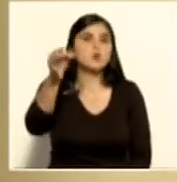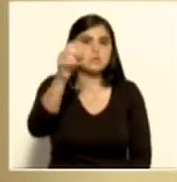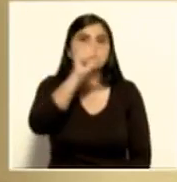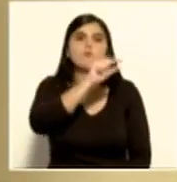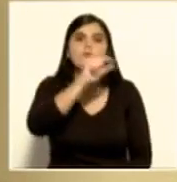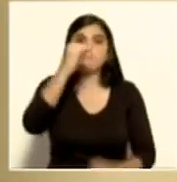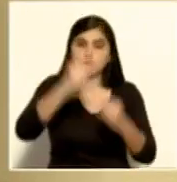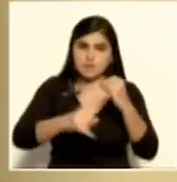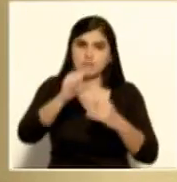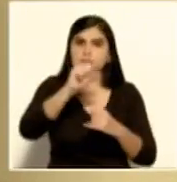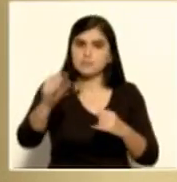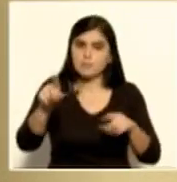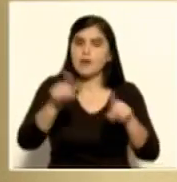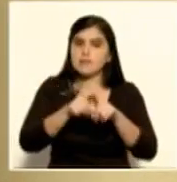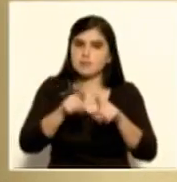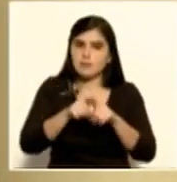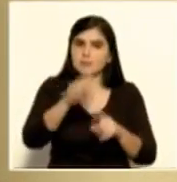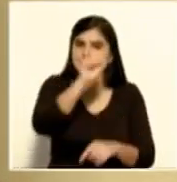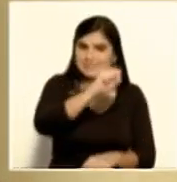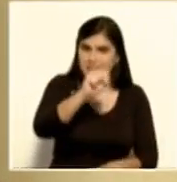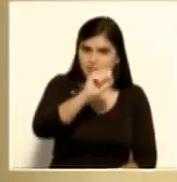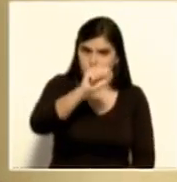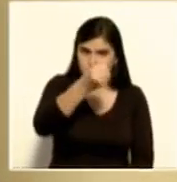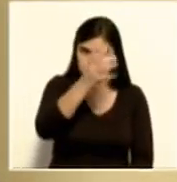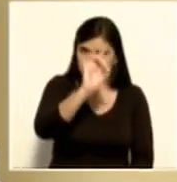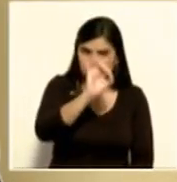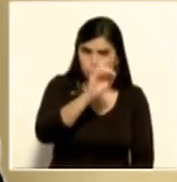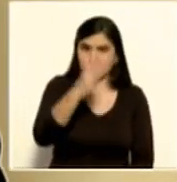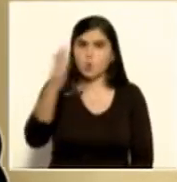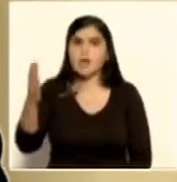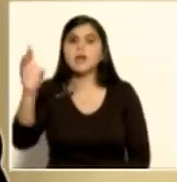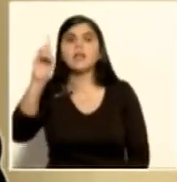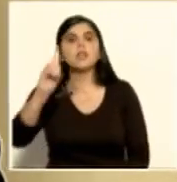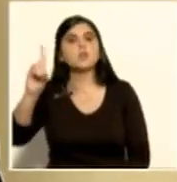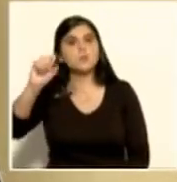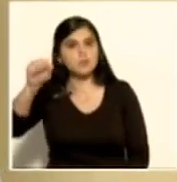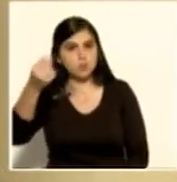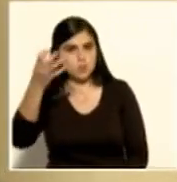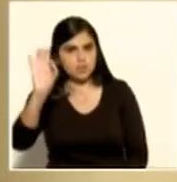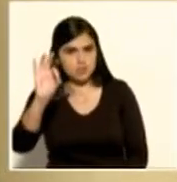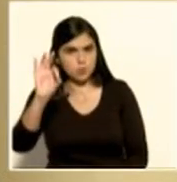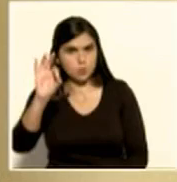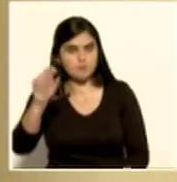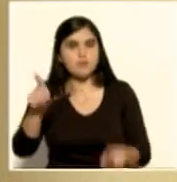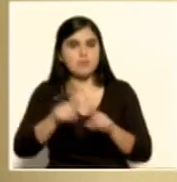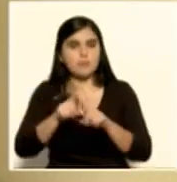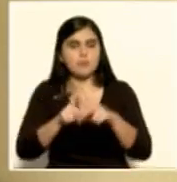semana, que es el sábado 18 y el domingo 19.